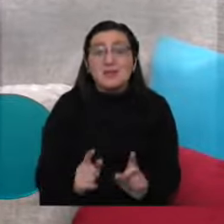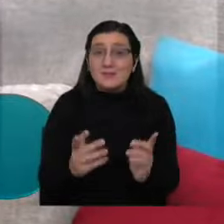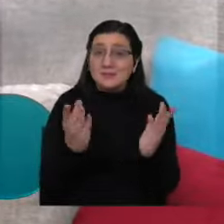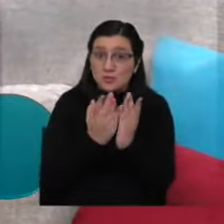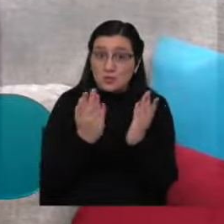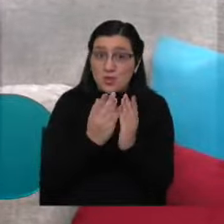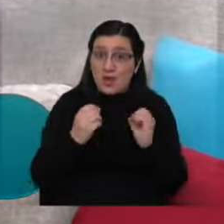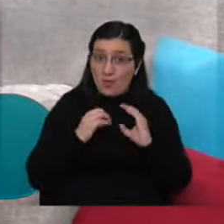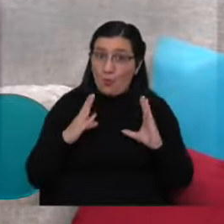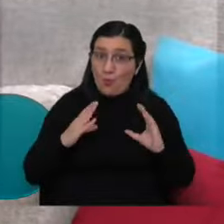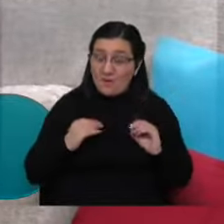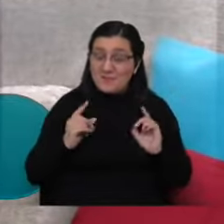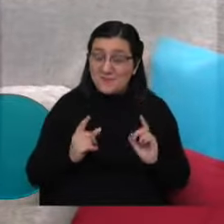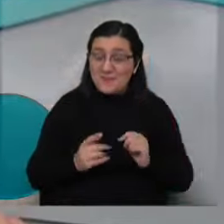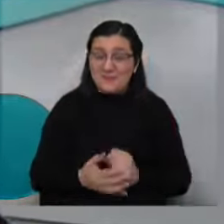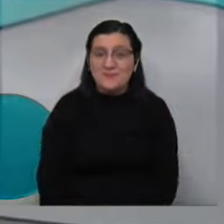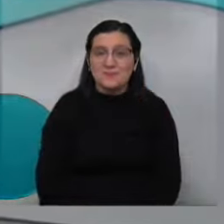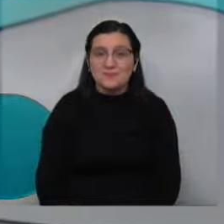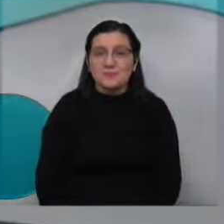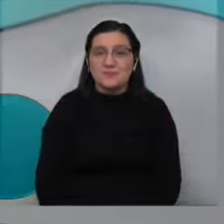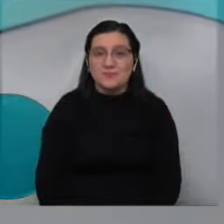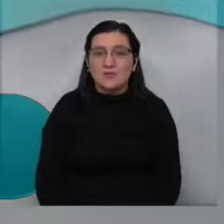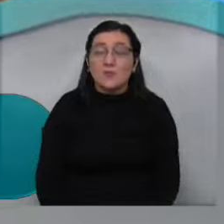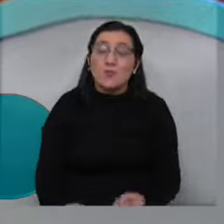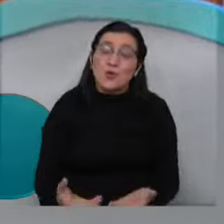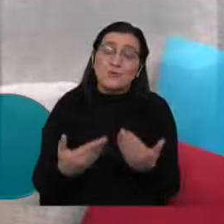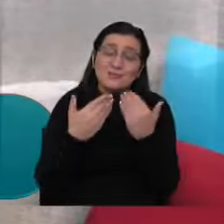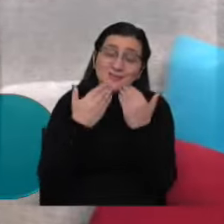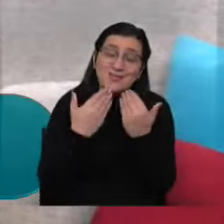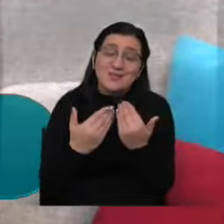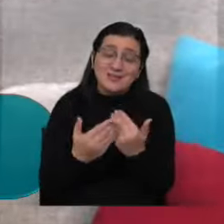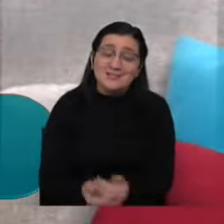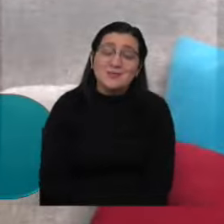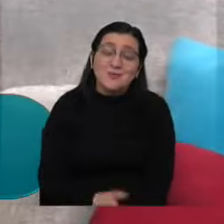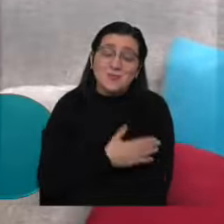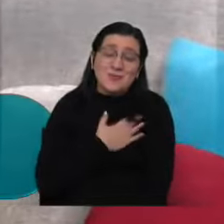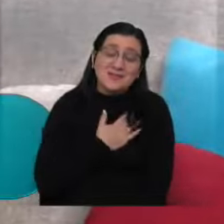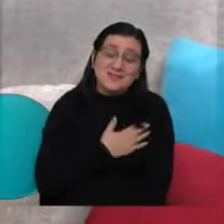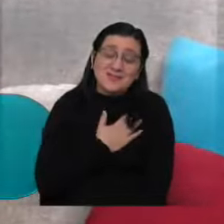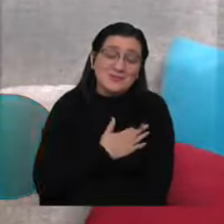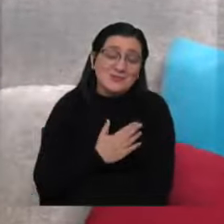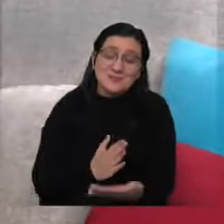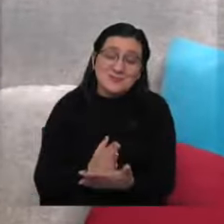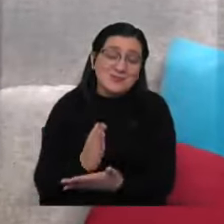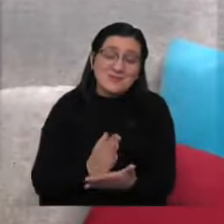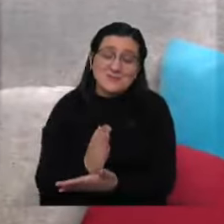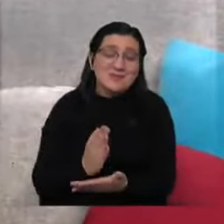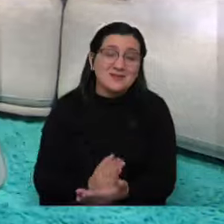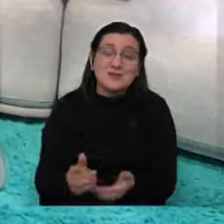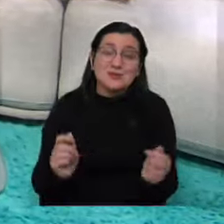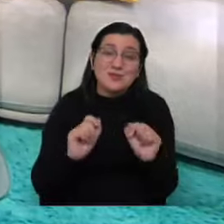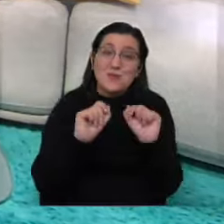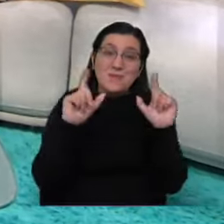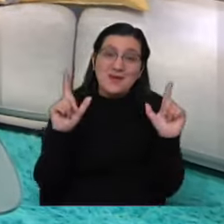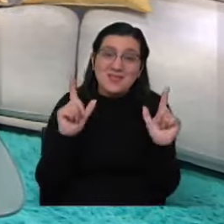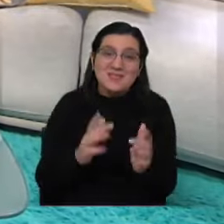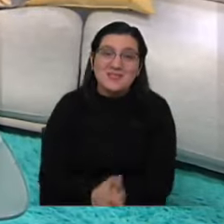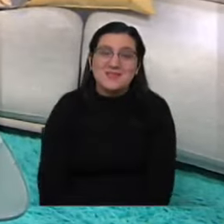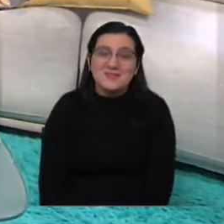y este muy lindo Yo no sé si lo bueno Muchas gracias Martín un placer como siempre siempre nos sorprende y siempre nos hace